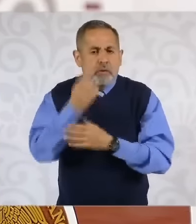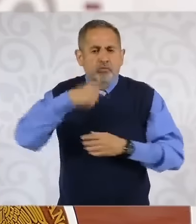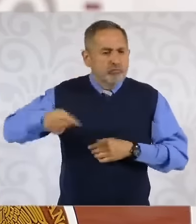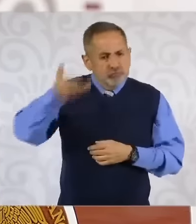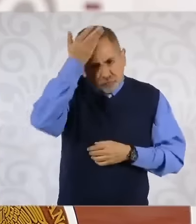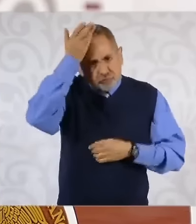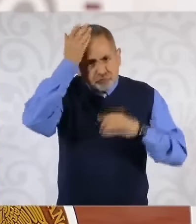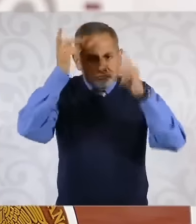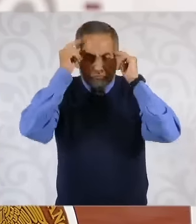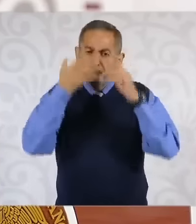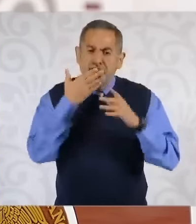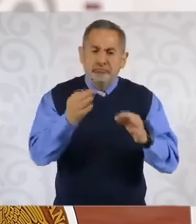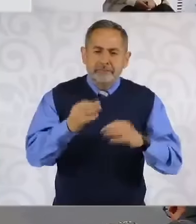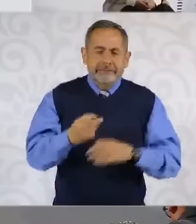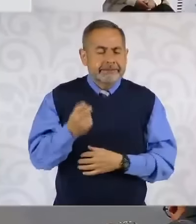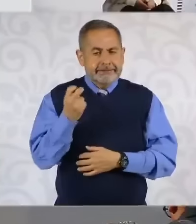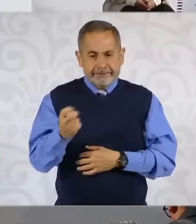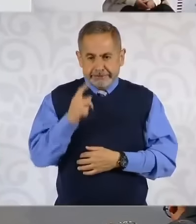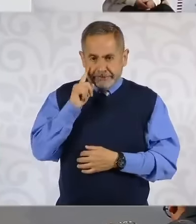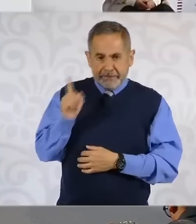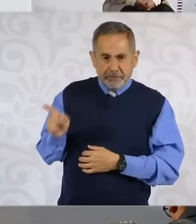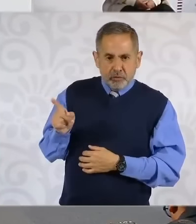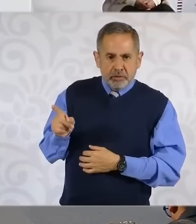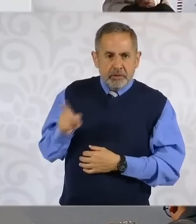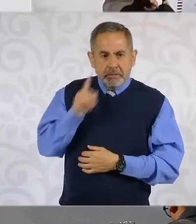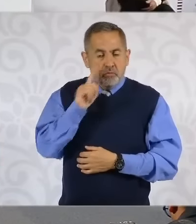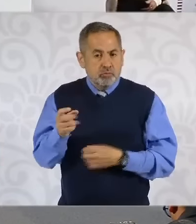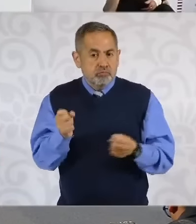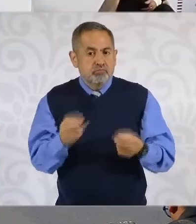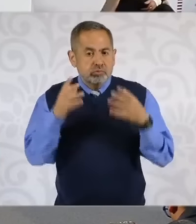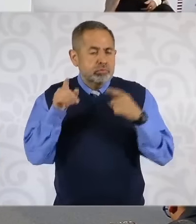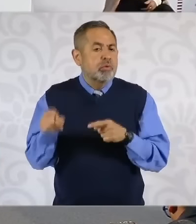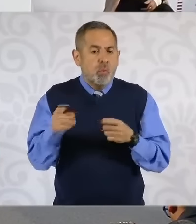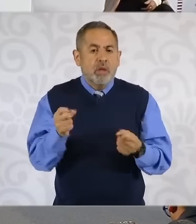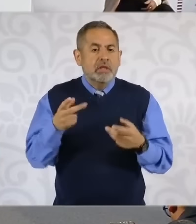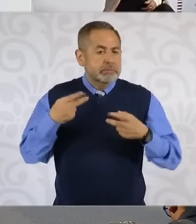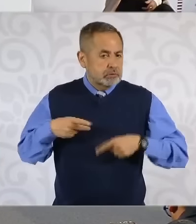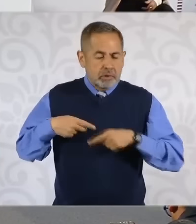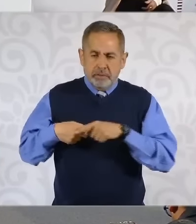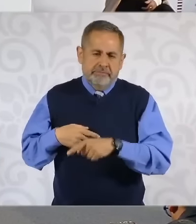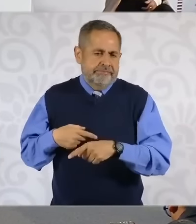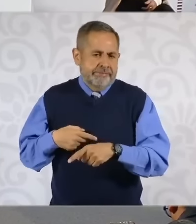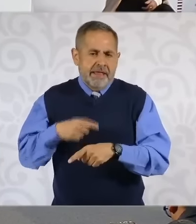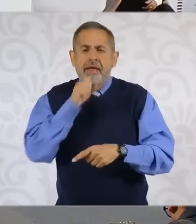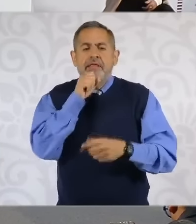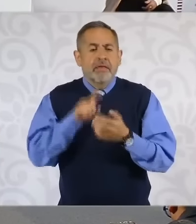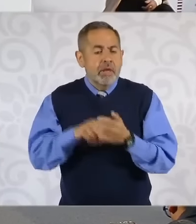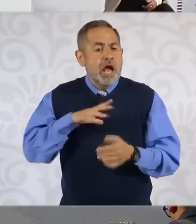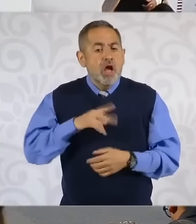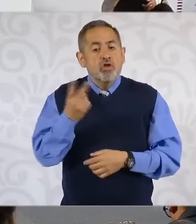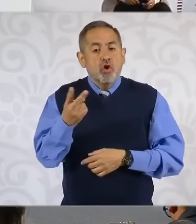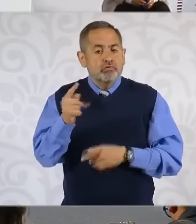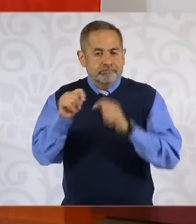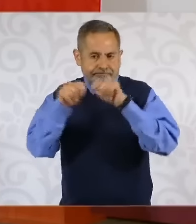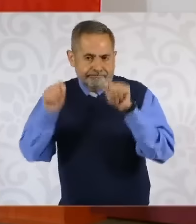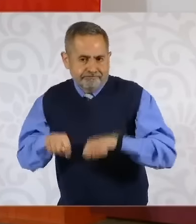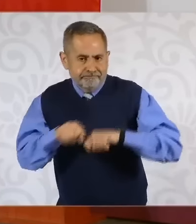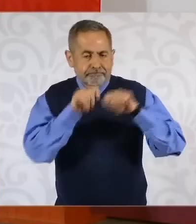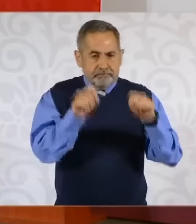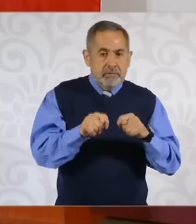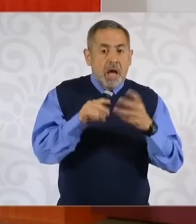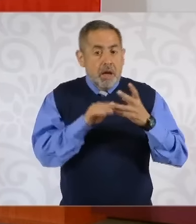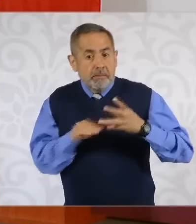enfermeras. Entonces, aquí vemos la matrícula actual. También tenemos, además de esas dos licenciaturas, tenemos posgrados,